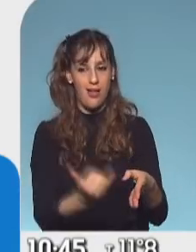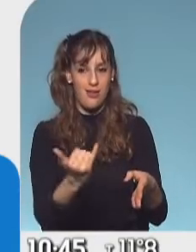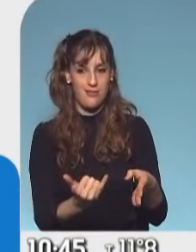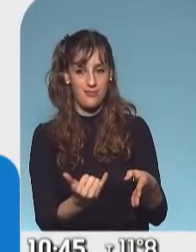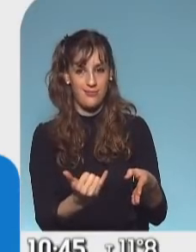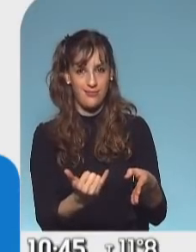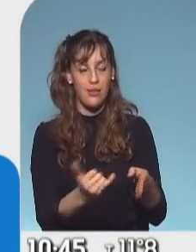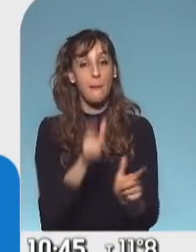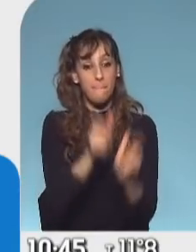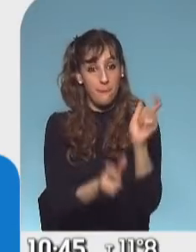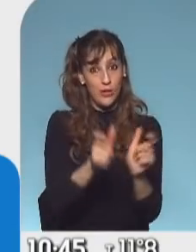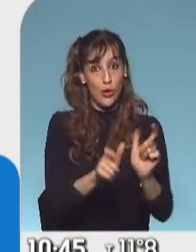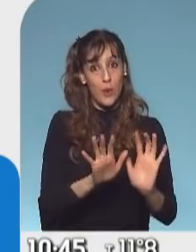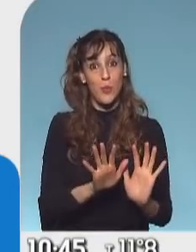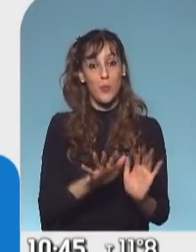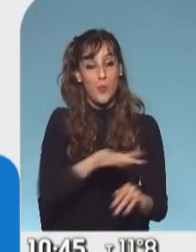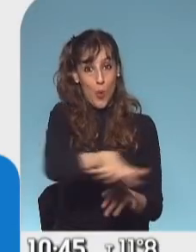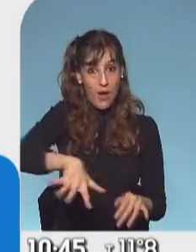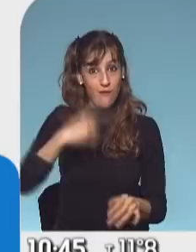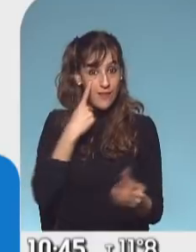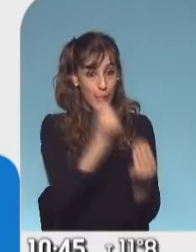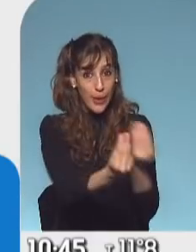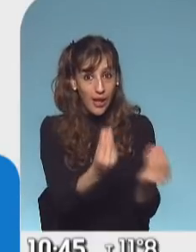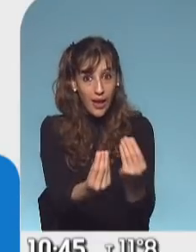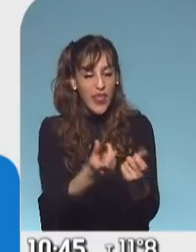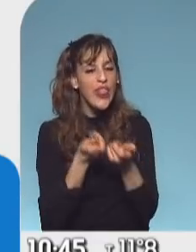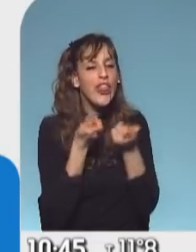que iban a vivir ese pueblo? Educación.